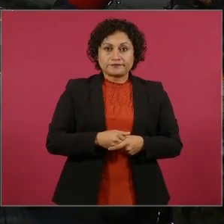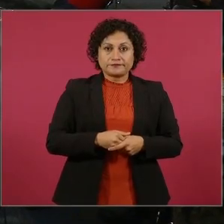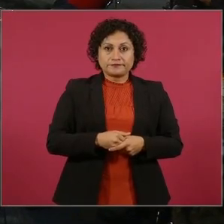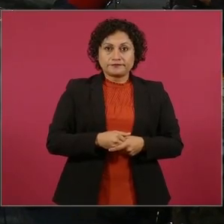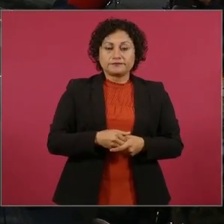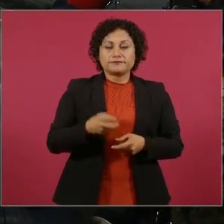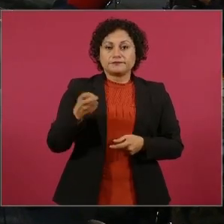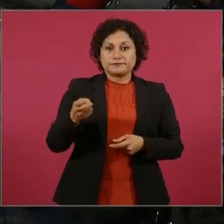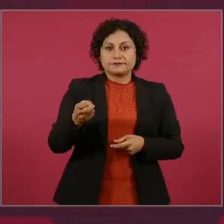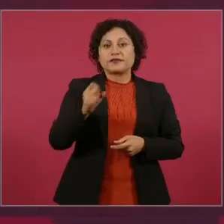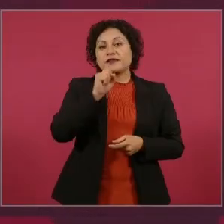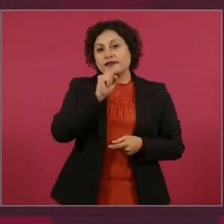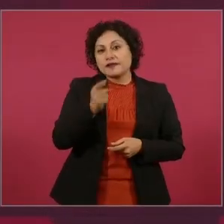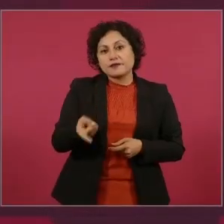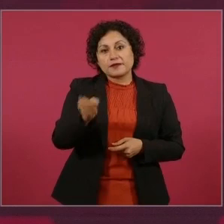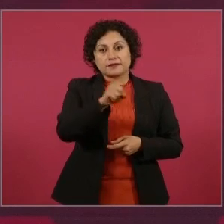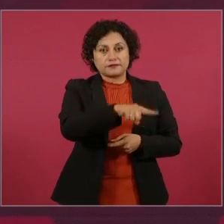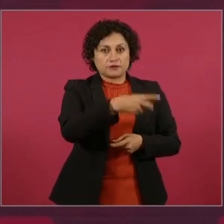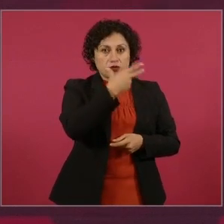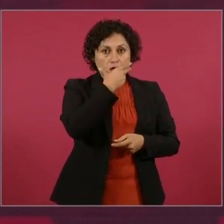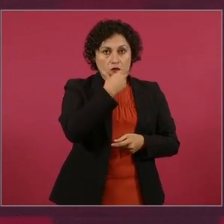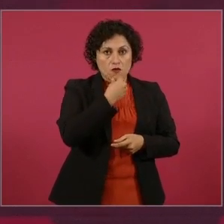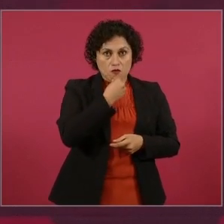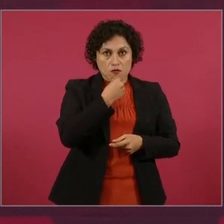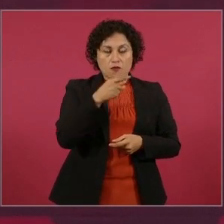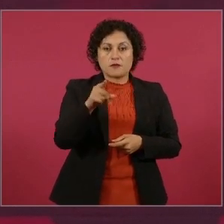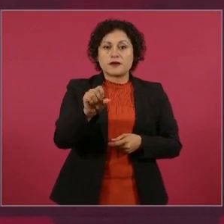el compañero